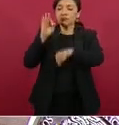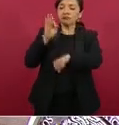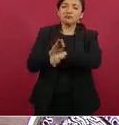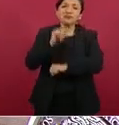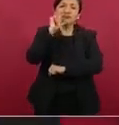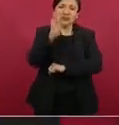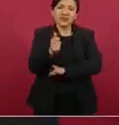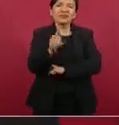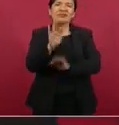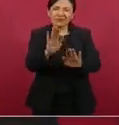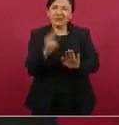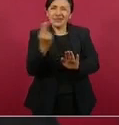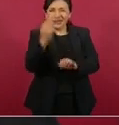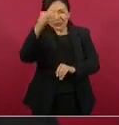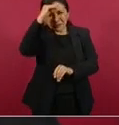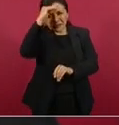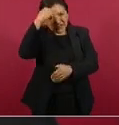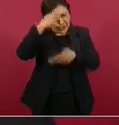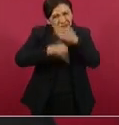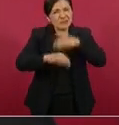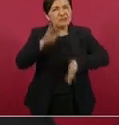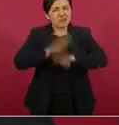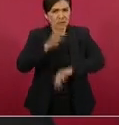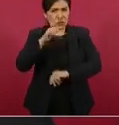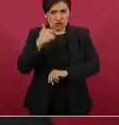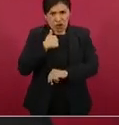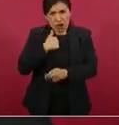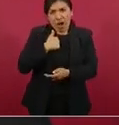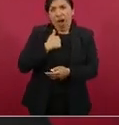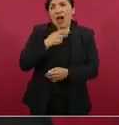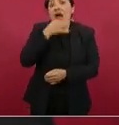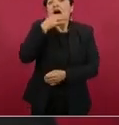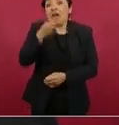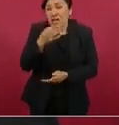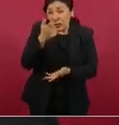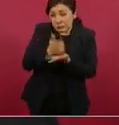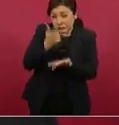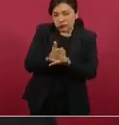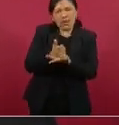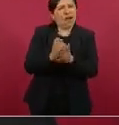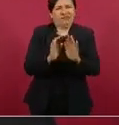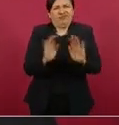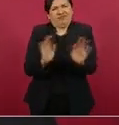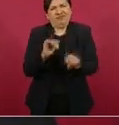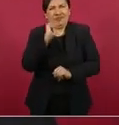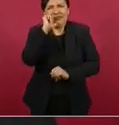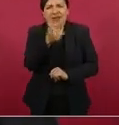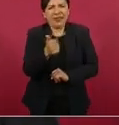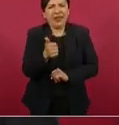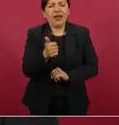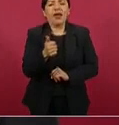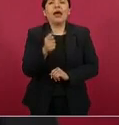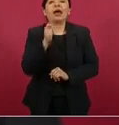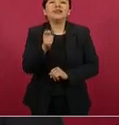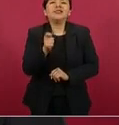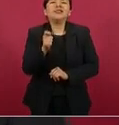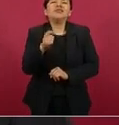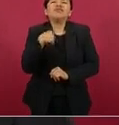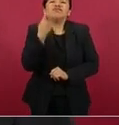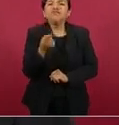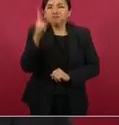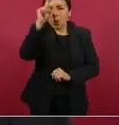que lo piensen. No es una amenaza, ni siquiera una advertencia, es hasta una